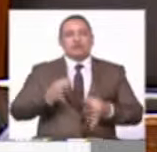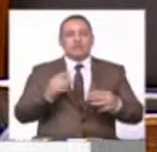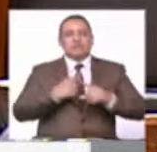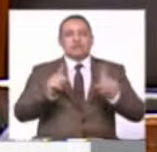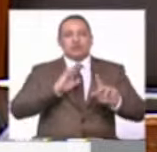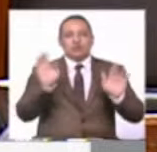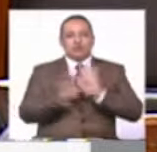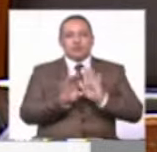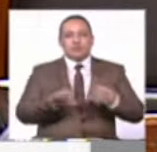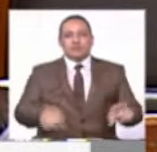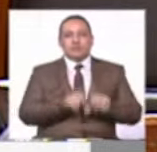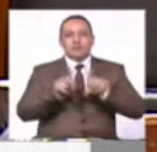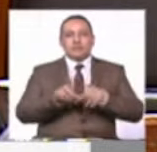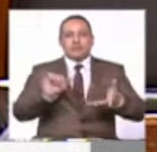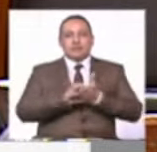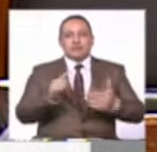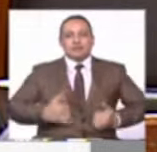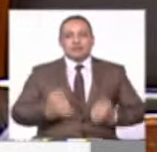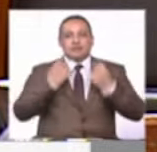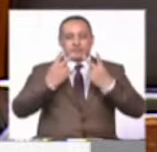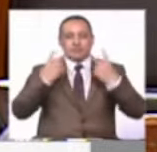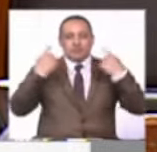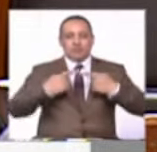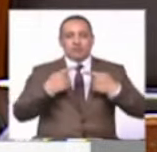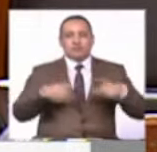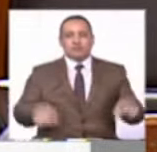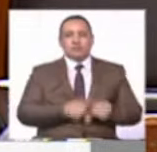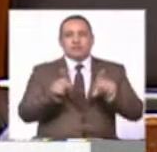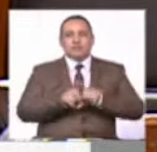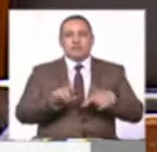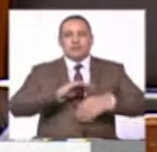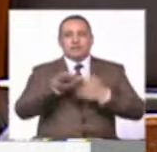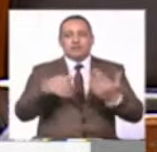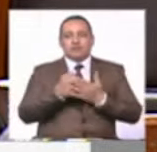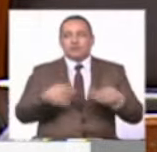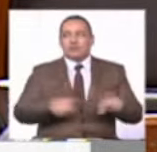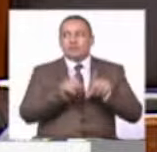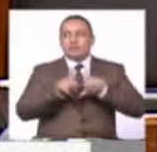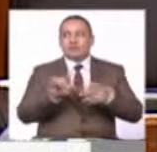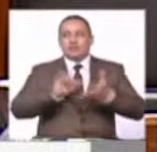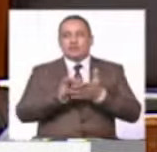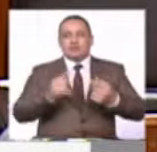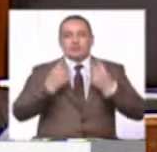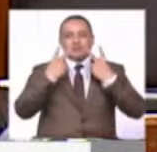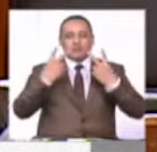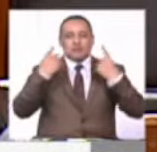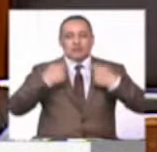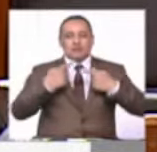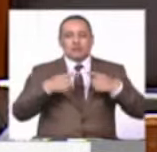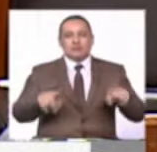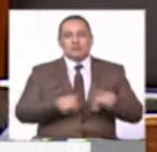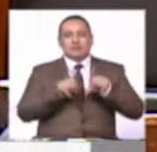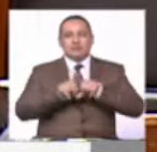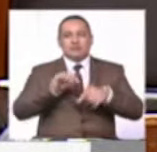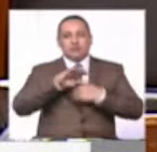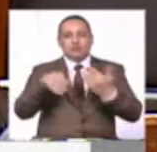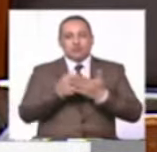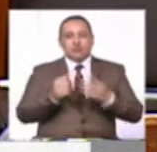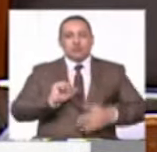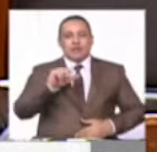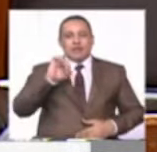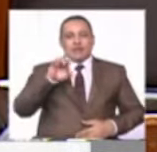que por el contrario según la propia resolución es a iniciativa del señor